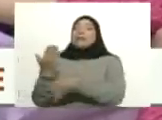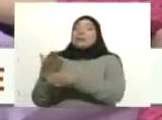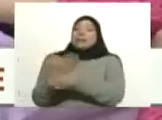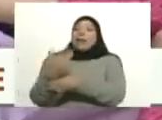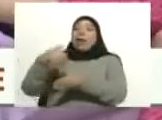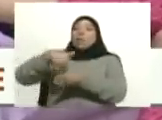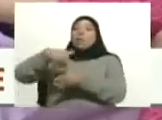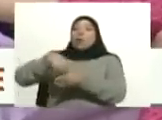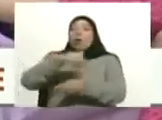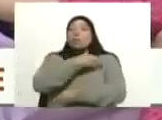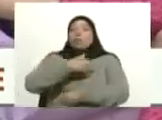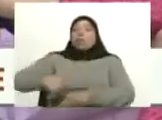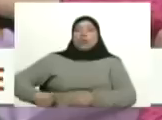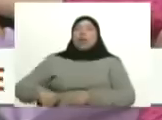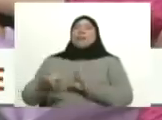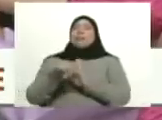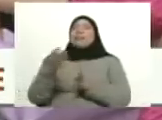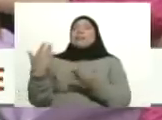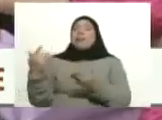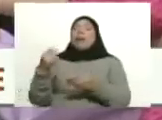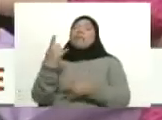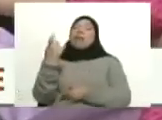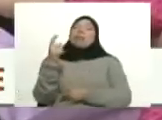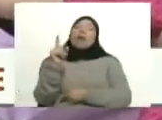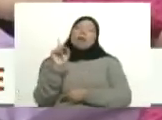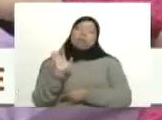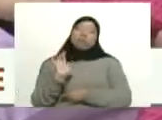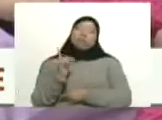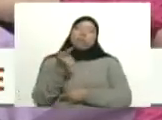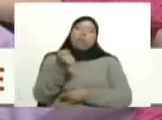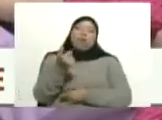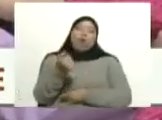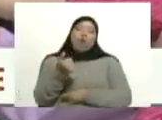contienda electoral presidencial está a la vuelta de la esquina. Está a la vuelta de la esquina.